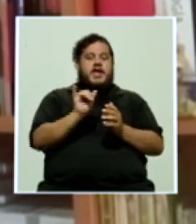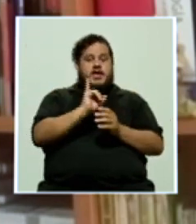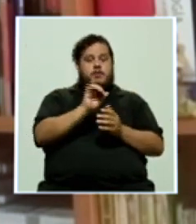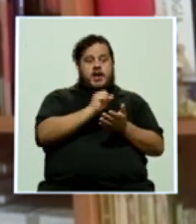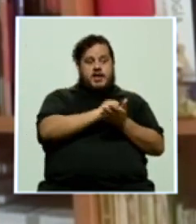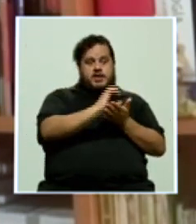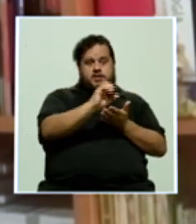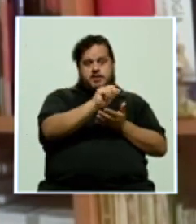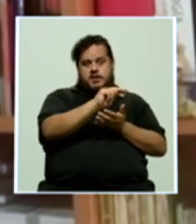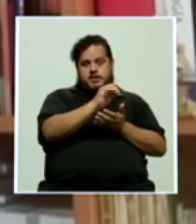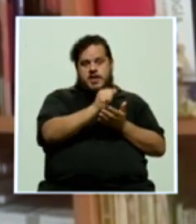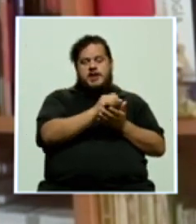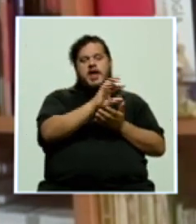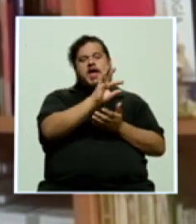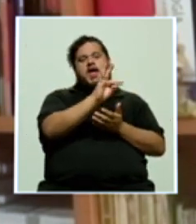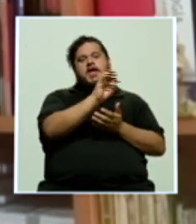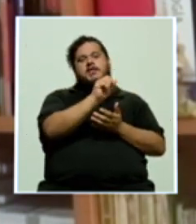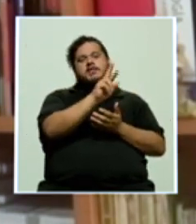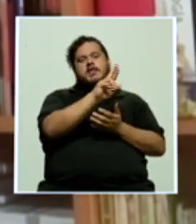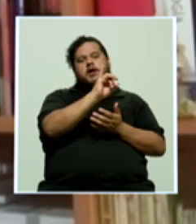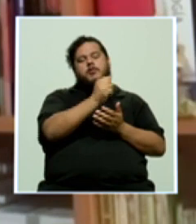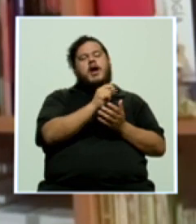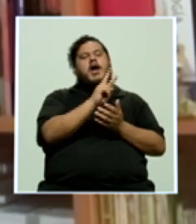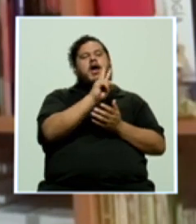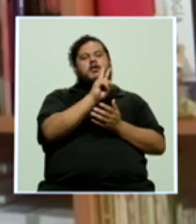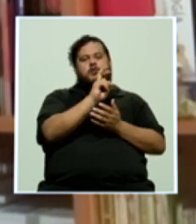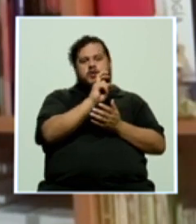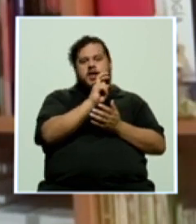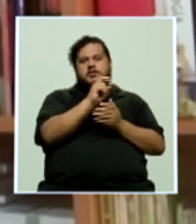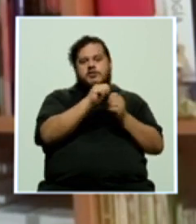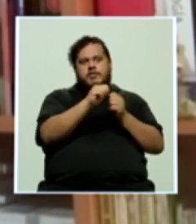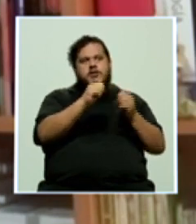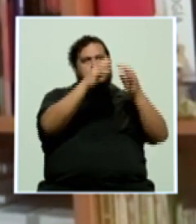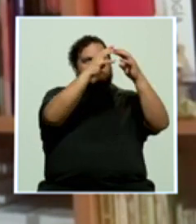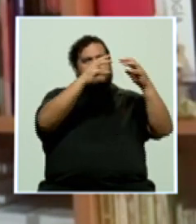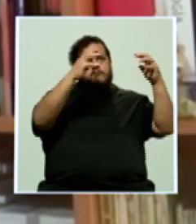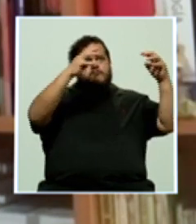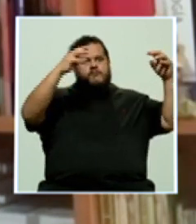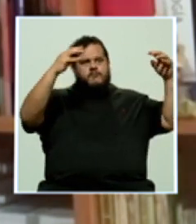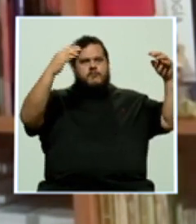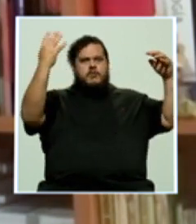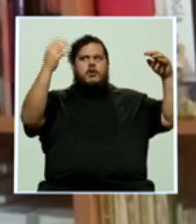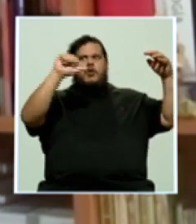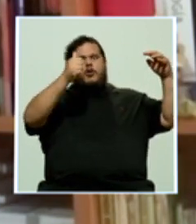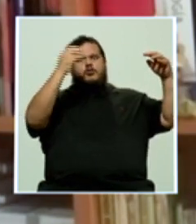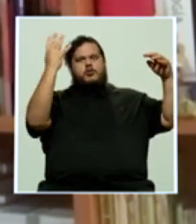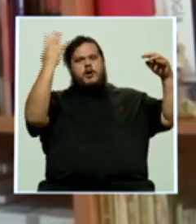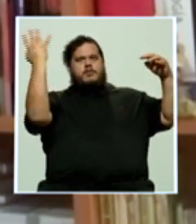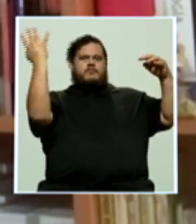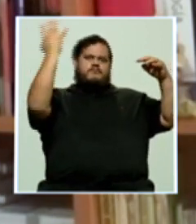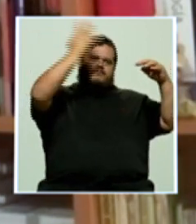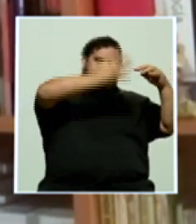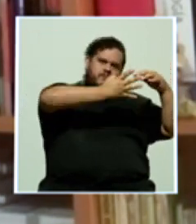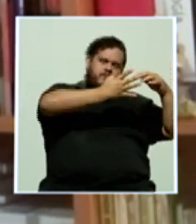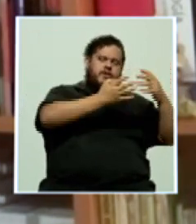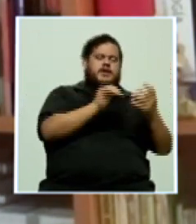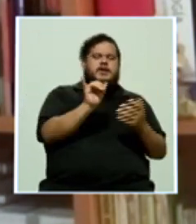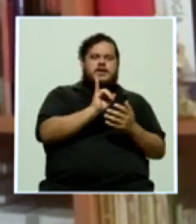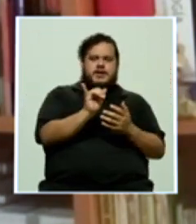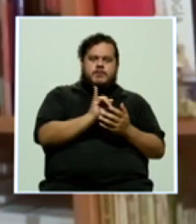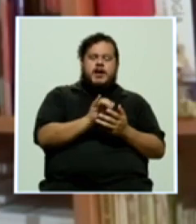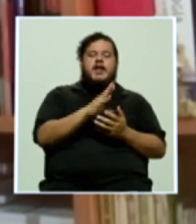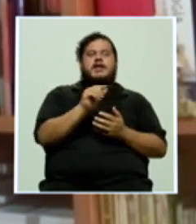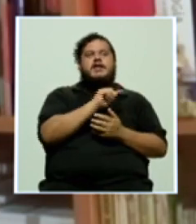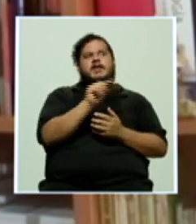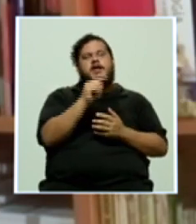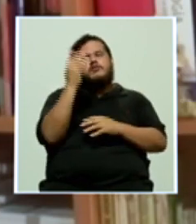en el sector de Targuá, otros 200 metros de línea amanecieron en el suelo producto de la caída de otro árbol en ese sector y creemos que estos